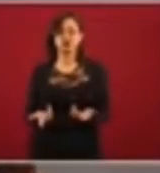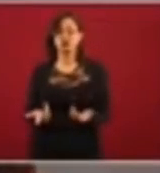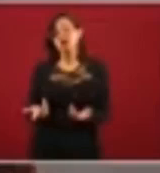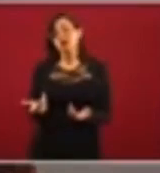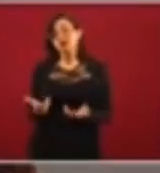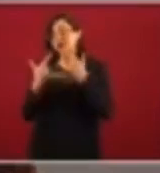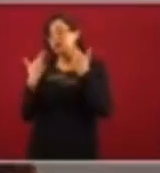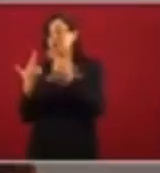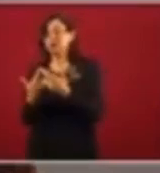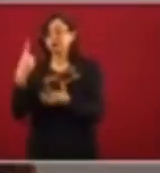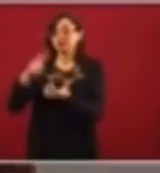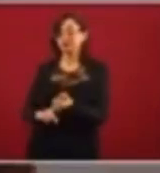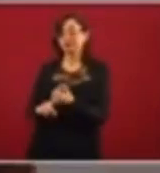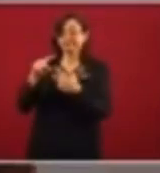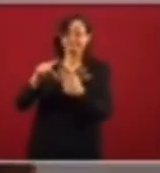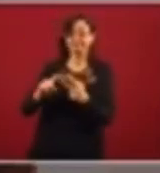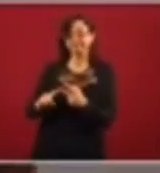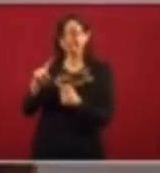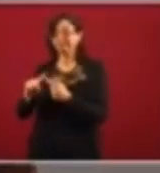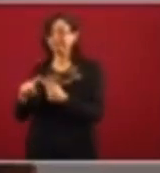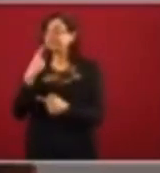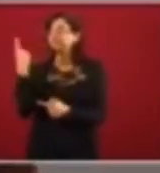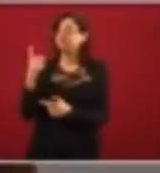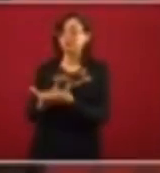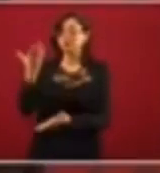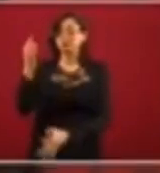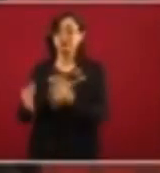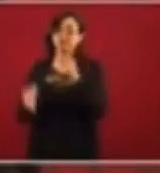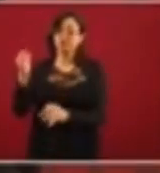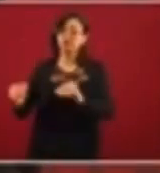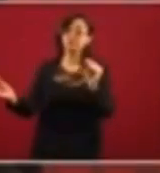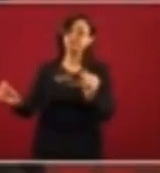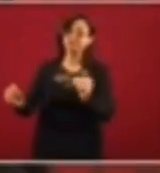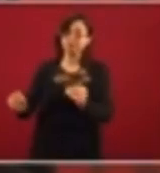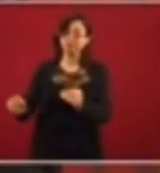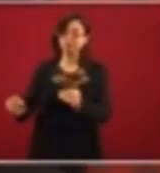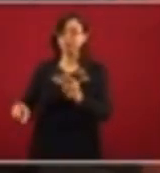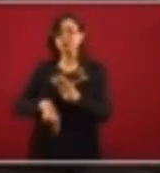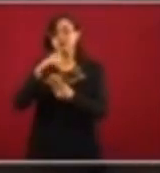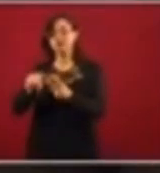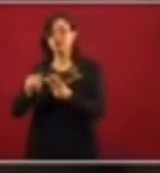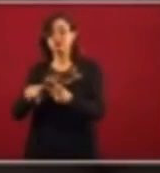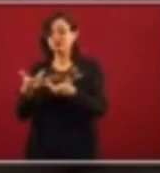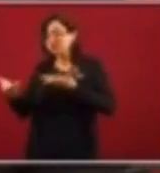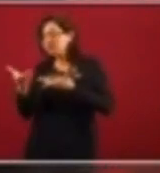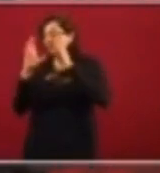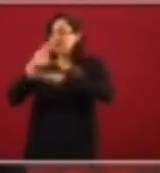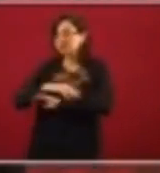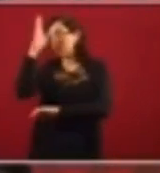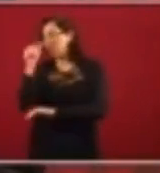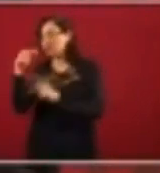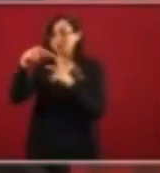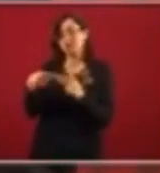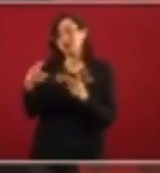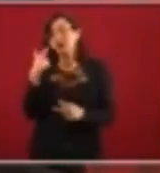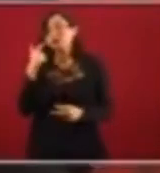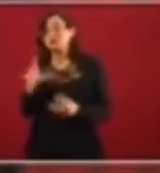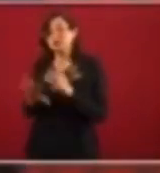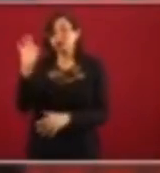una la denuncia jurídica y tribunales la otra la de la conciliación